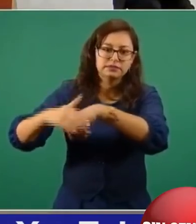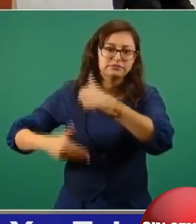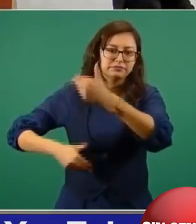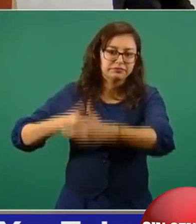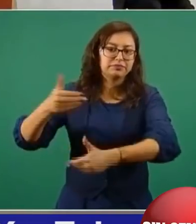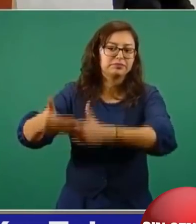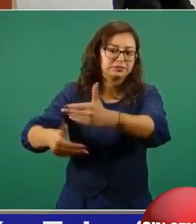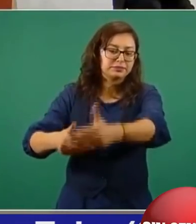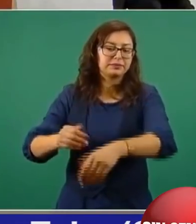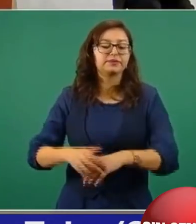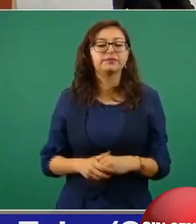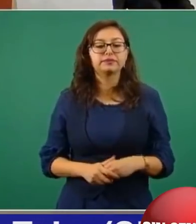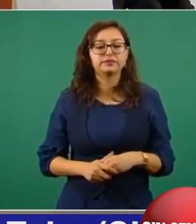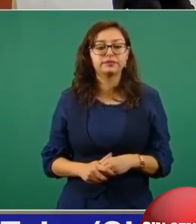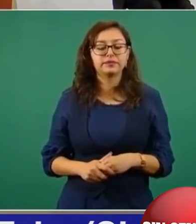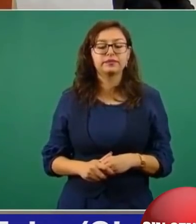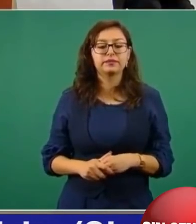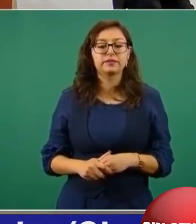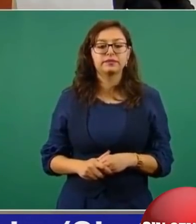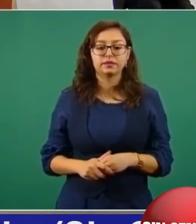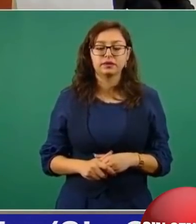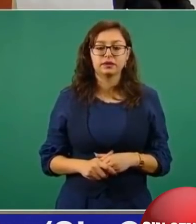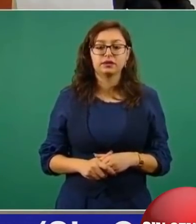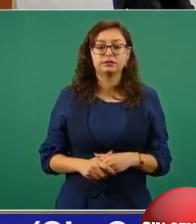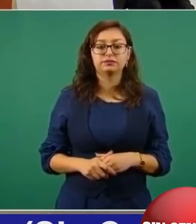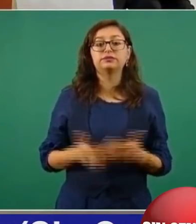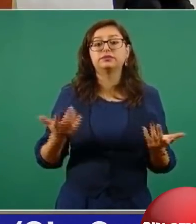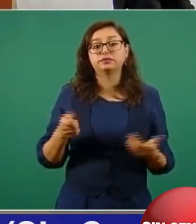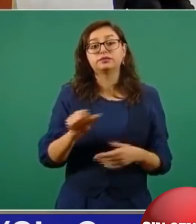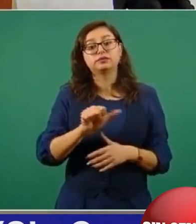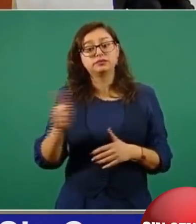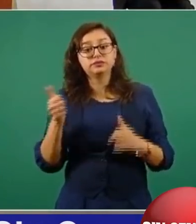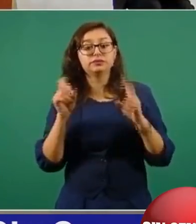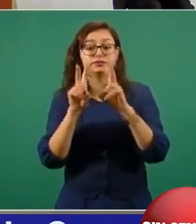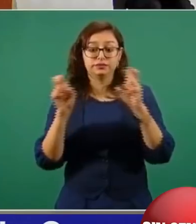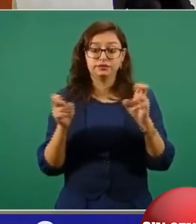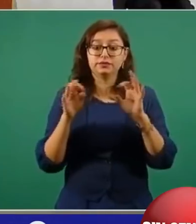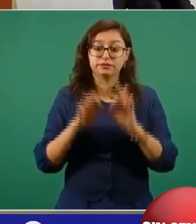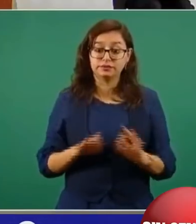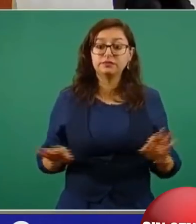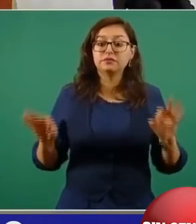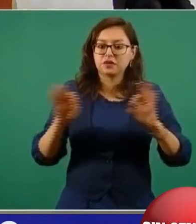cosa importante que también ha sido motivo de conversación pública y nos parece que es